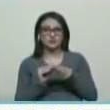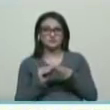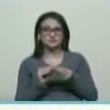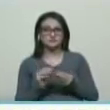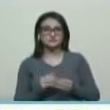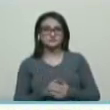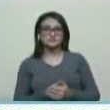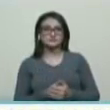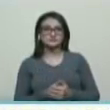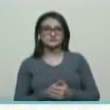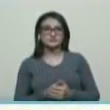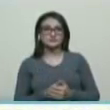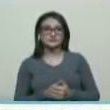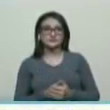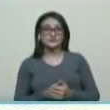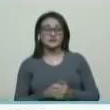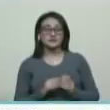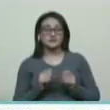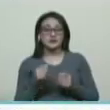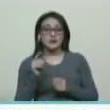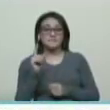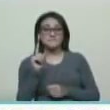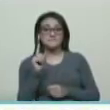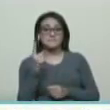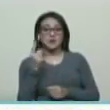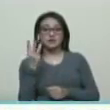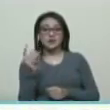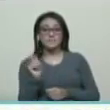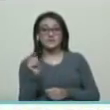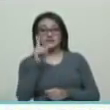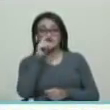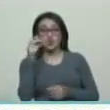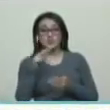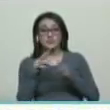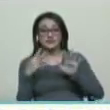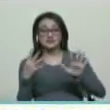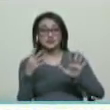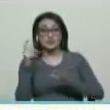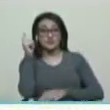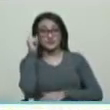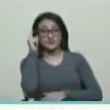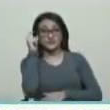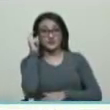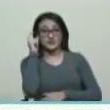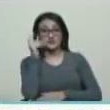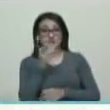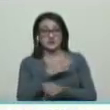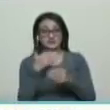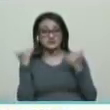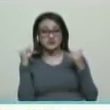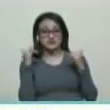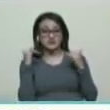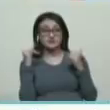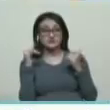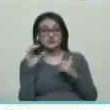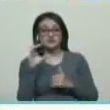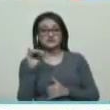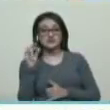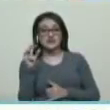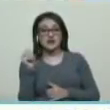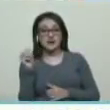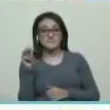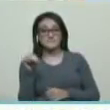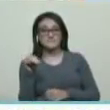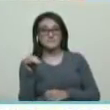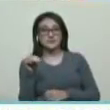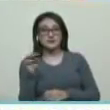de caras al primer trimestre del 2019, fecha en la que tenemos prevista la celebración de la ASEAN